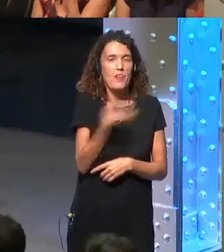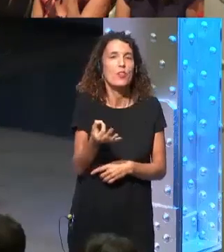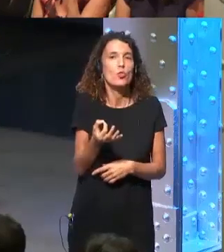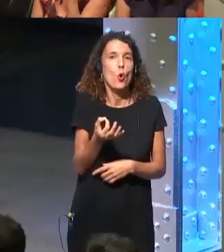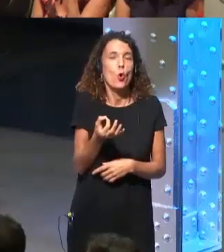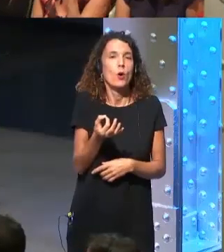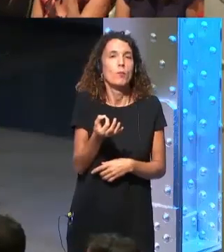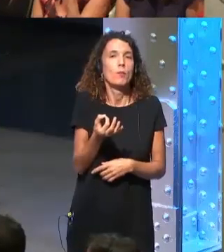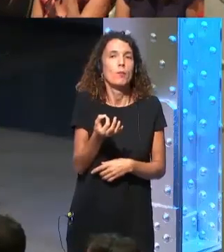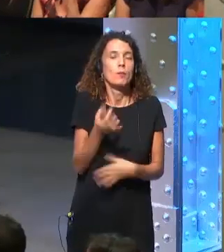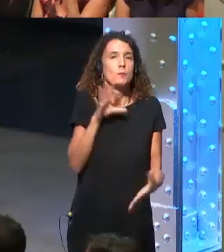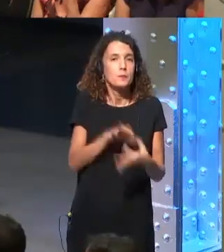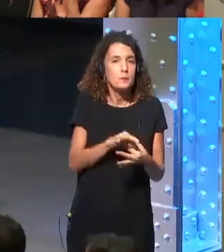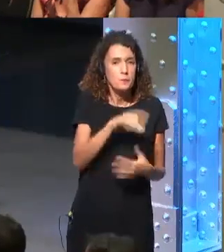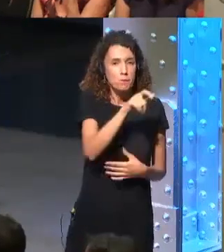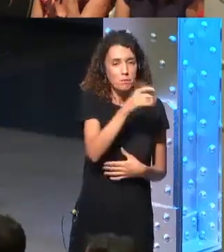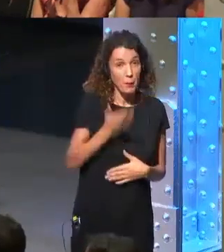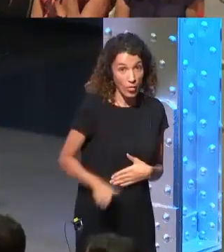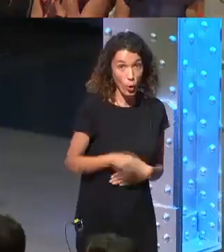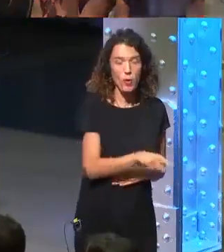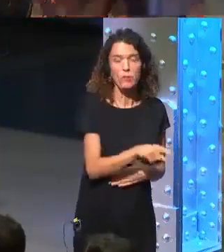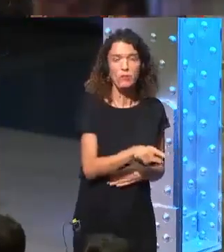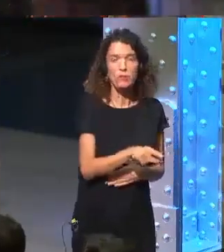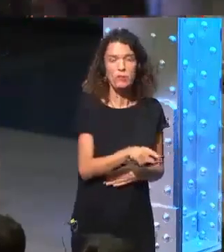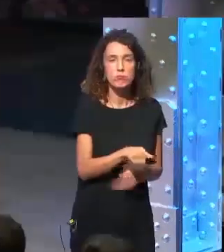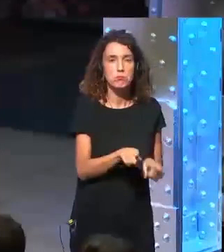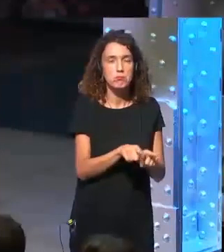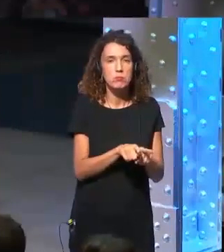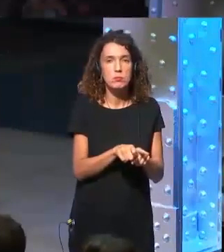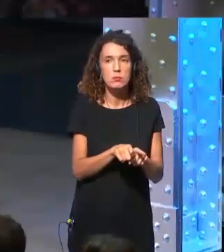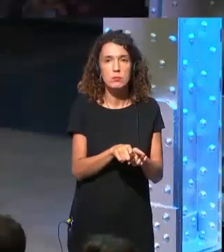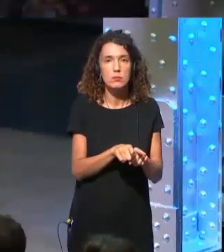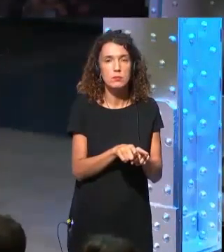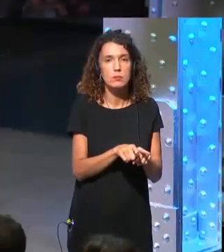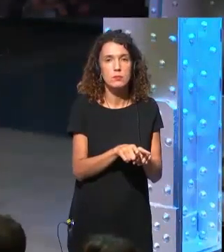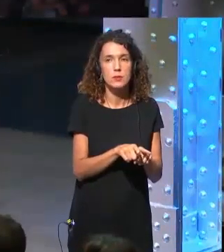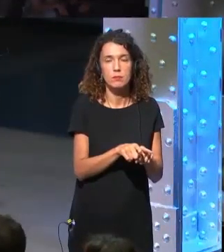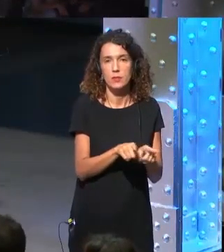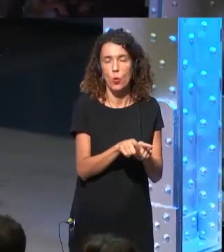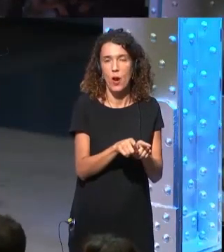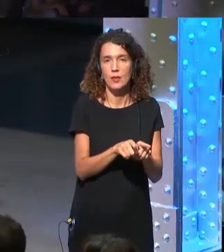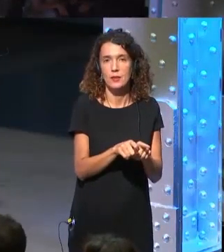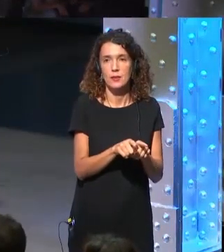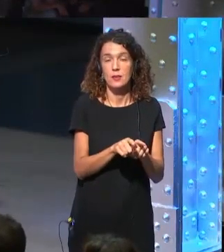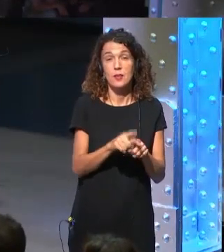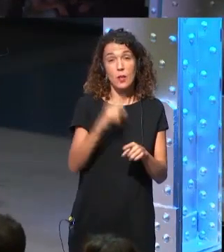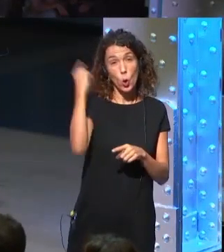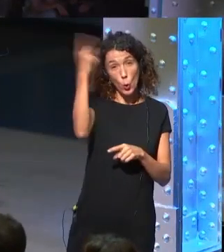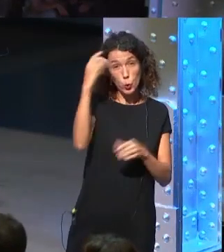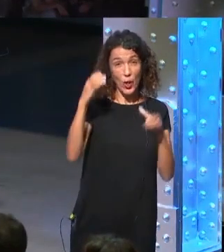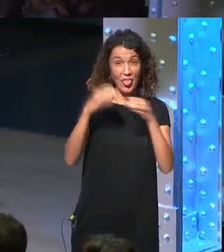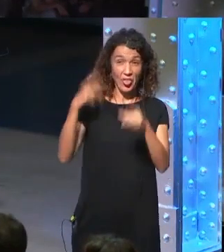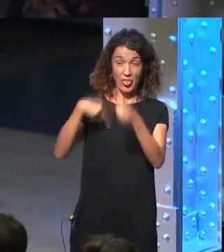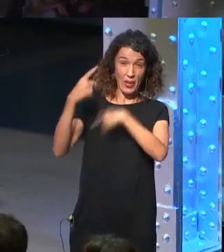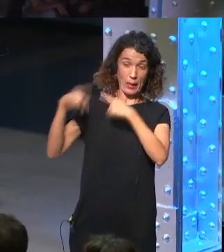de... Es decir, de quien alguien que ha sido derrotado constantemente por la civilización, y